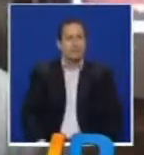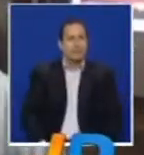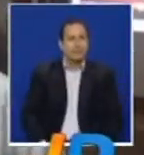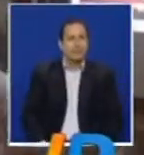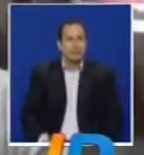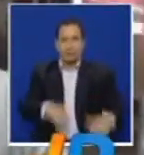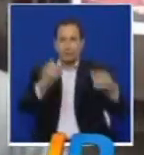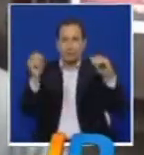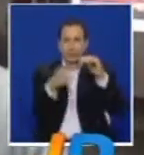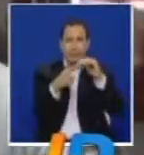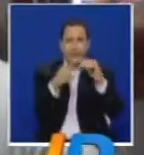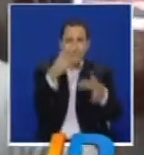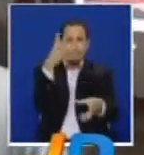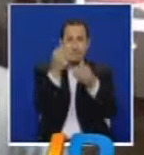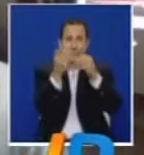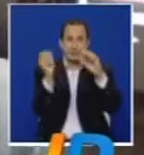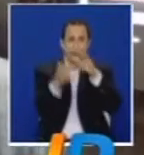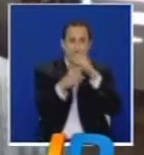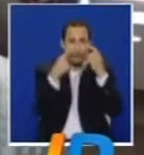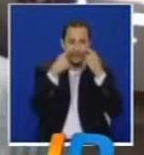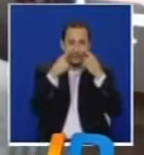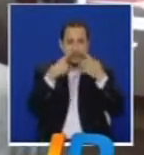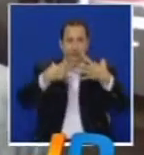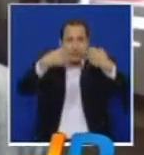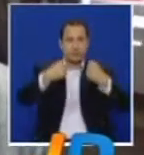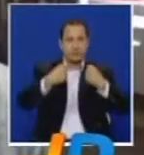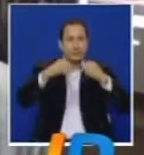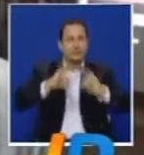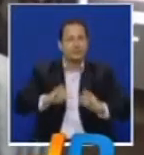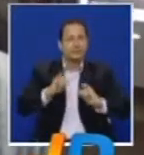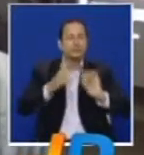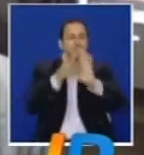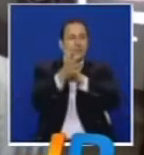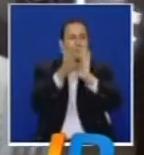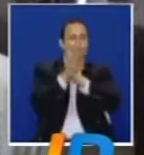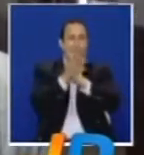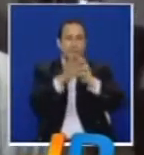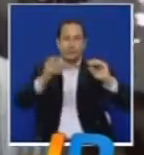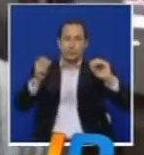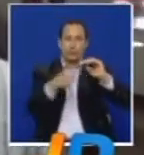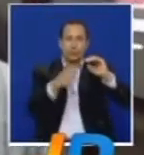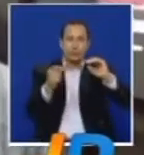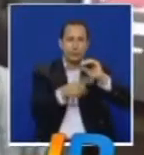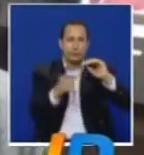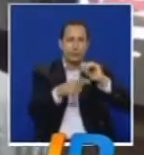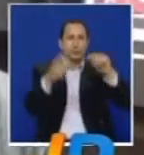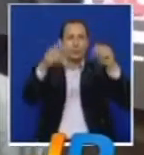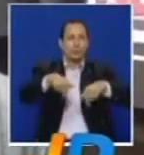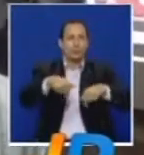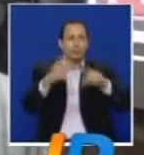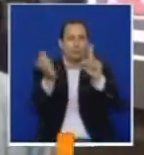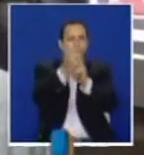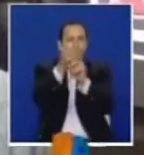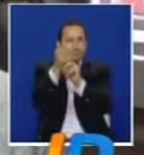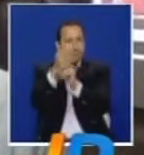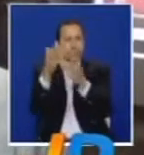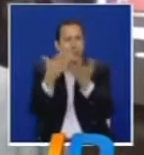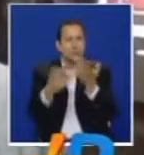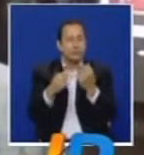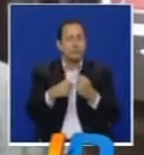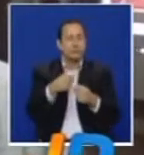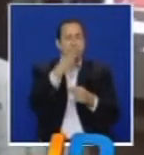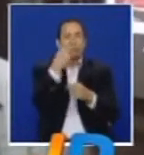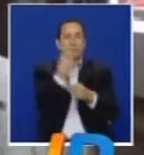Goles y más goles, pero a nivel local, haciendo referencia a las anotaciones que se lograron hoy en cumplimiento de los